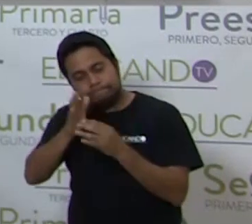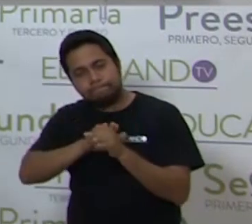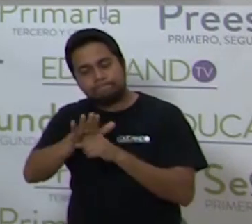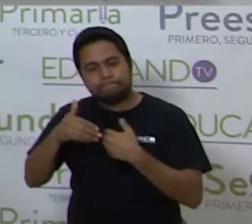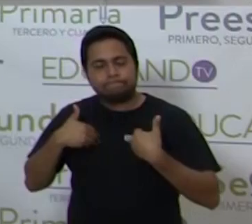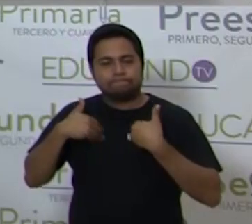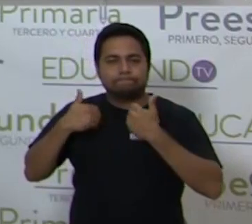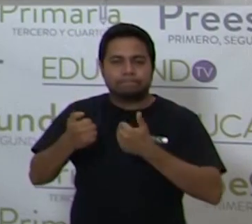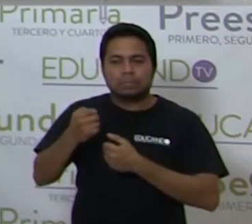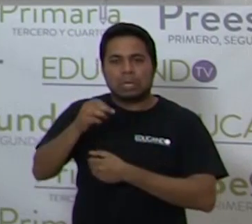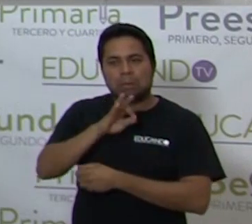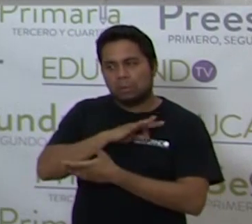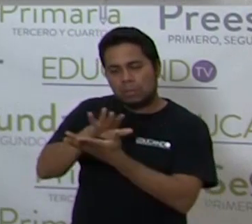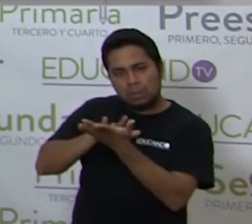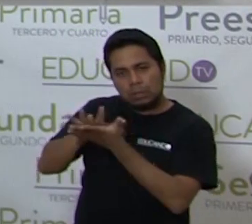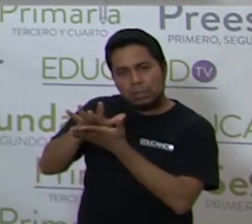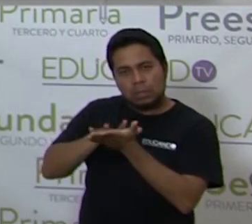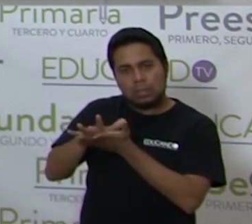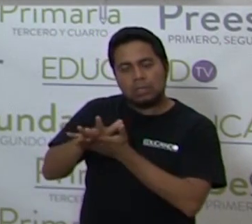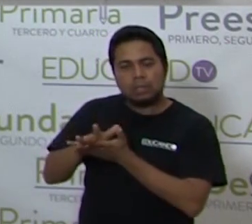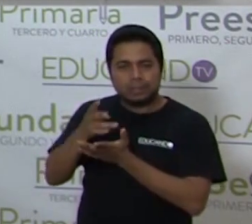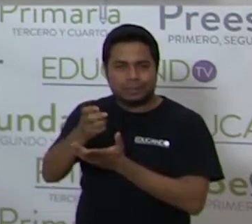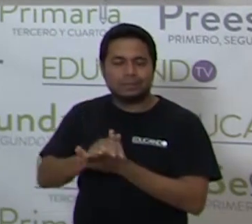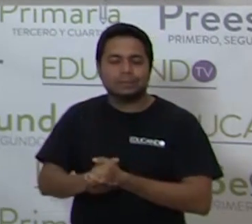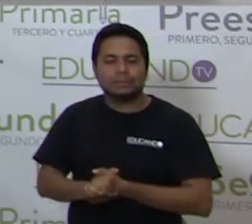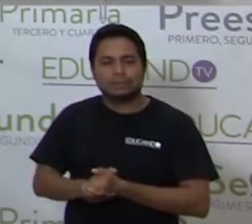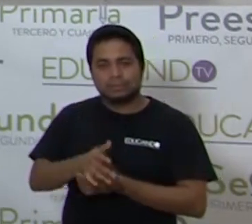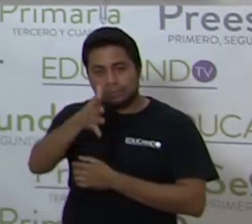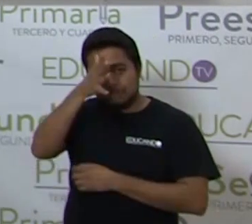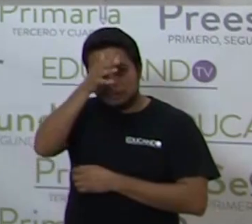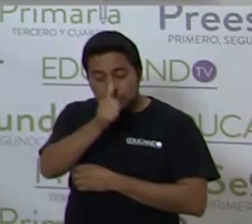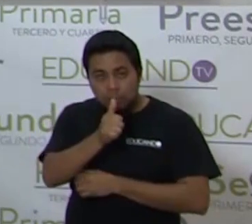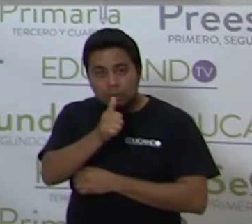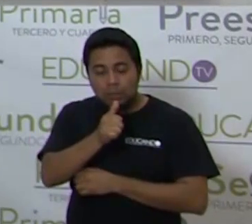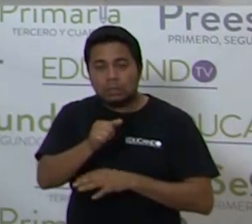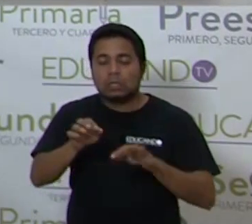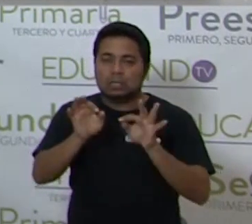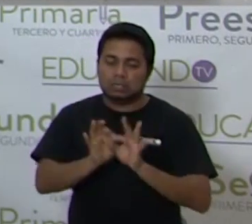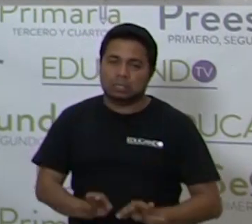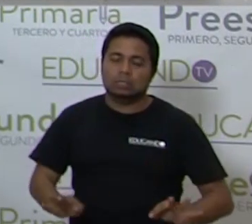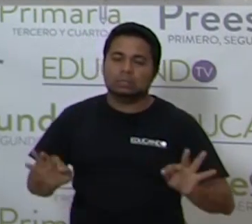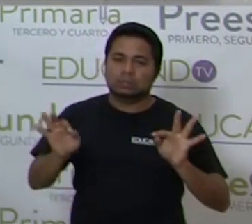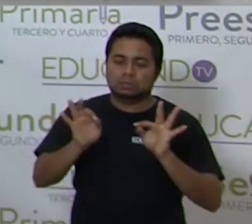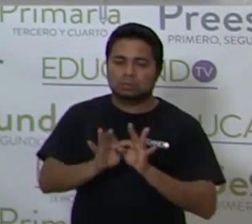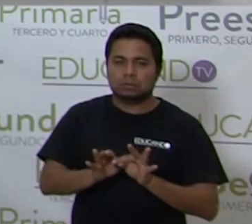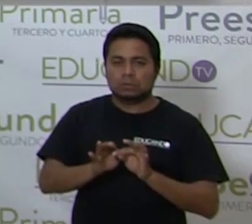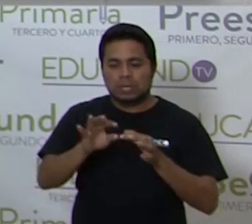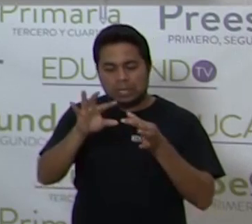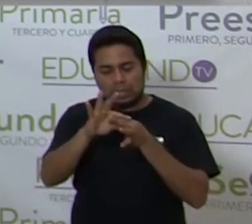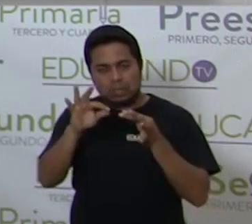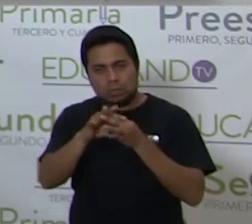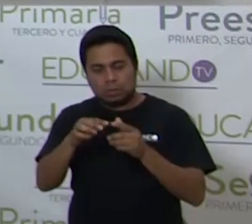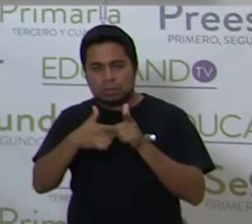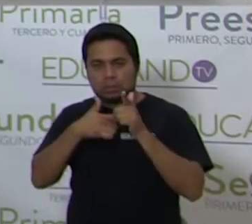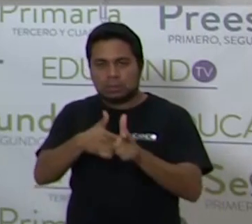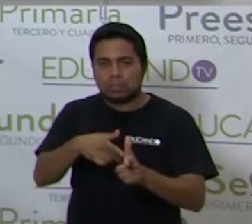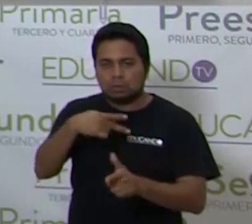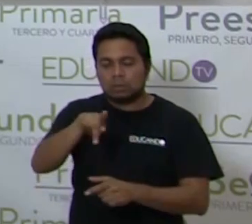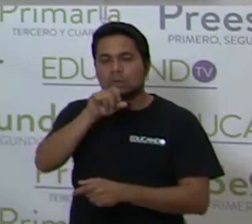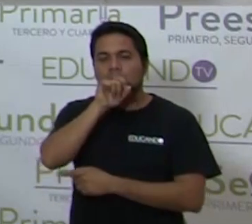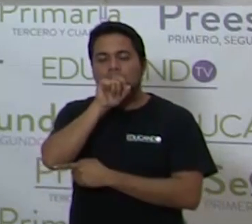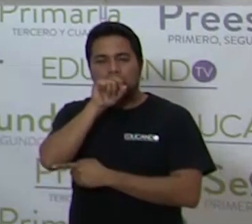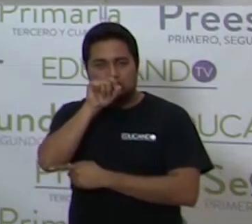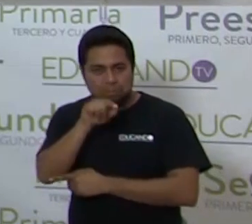y podemos apoyarla en esa parte. Te recuerdo, es muy importante seguir instrucciones, pero sobre